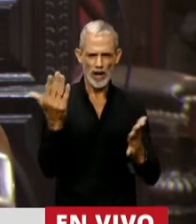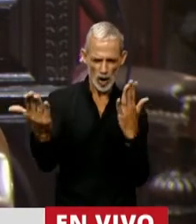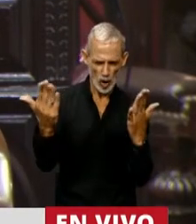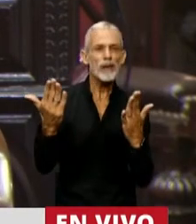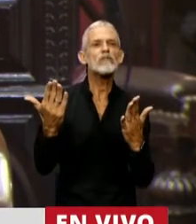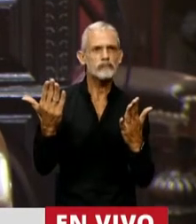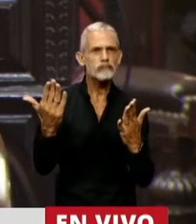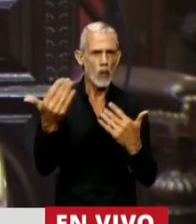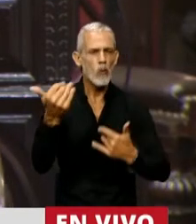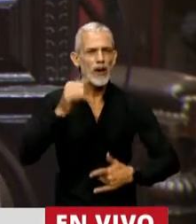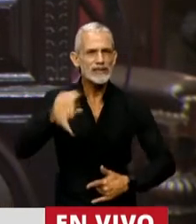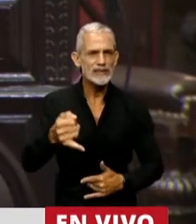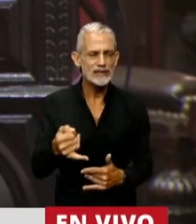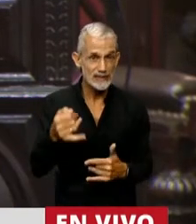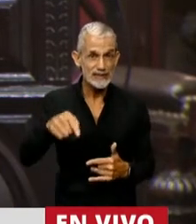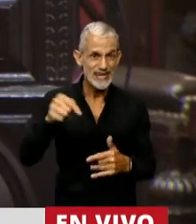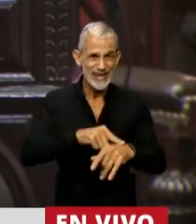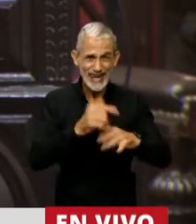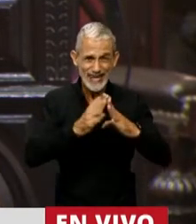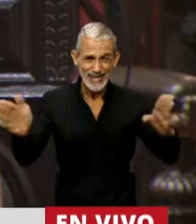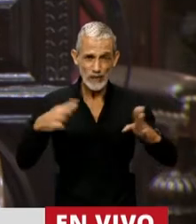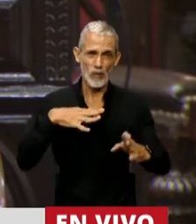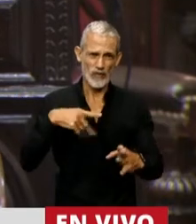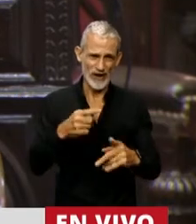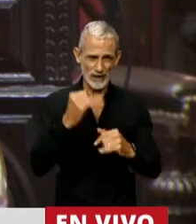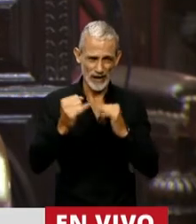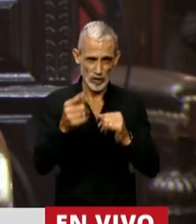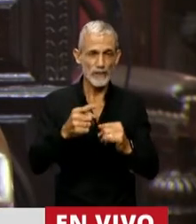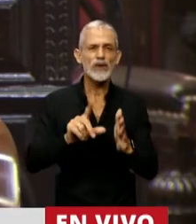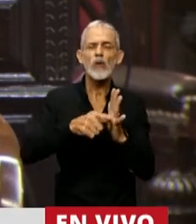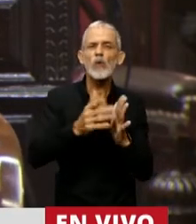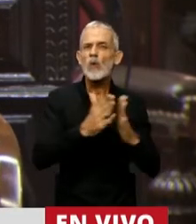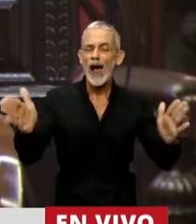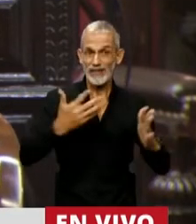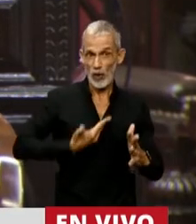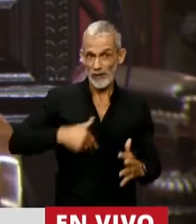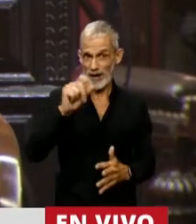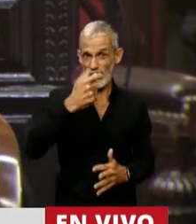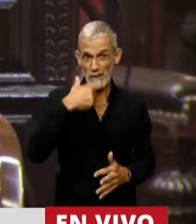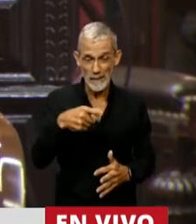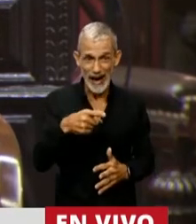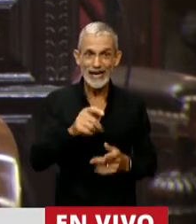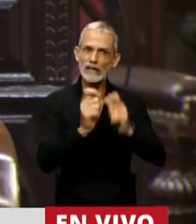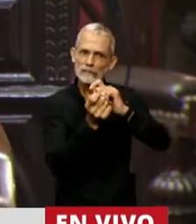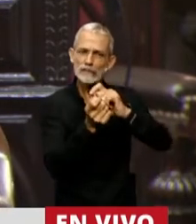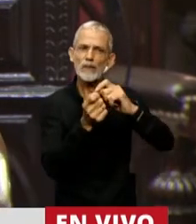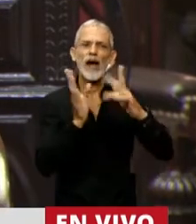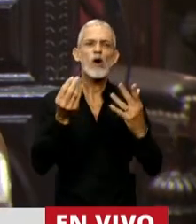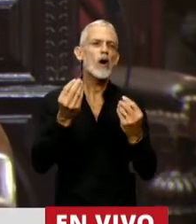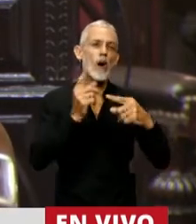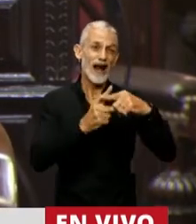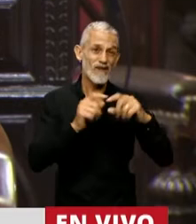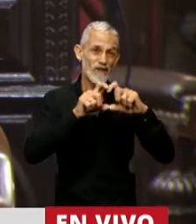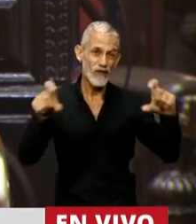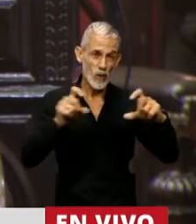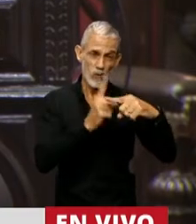caso yo quisiera hacer en este tiempo que me queda. Durante el gobierno de Macri, no solo modificaron